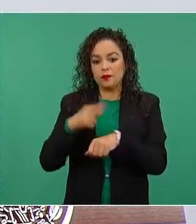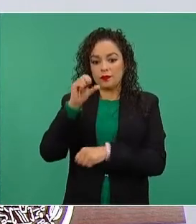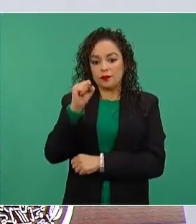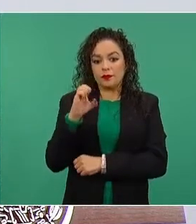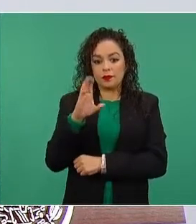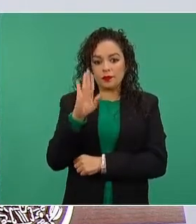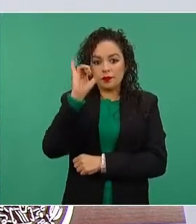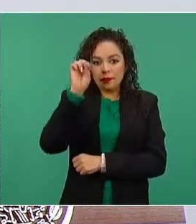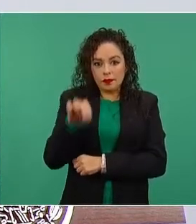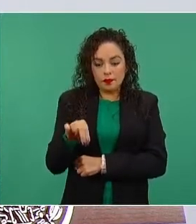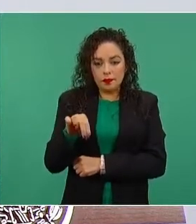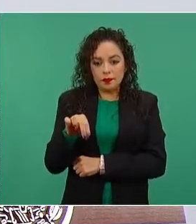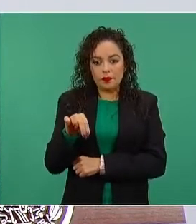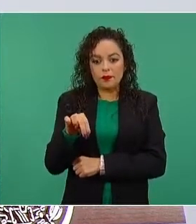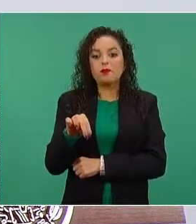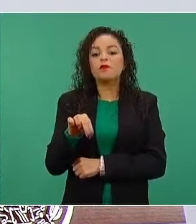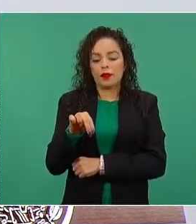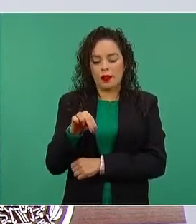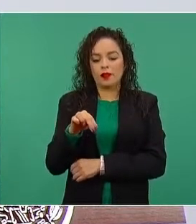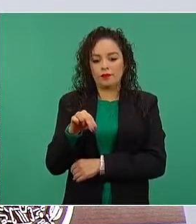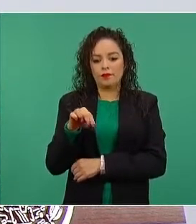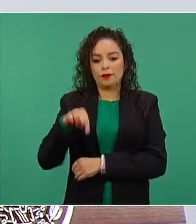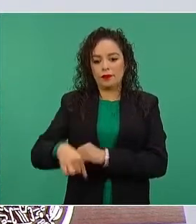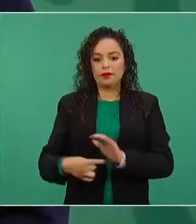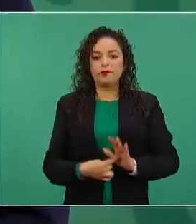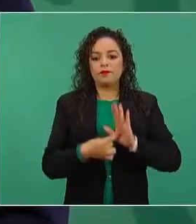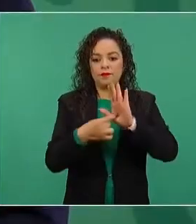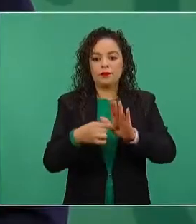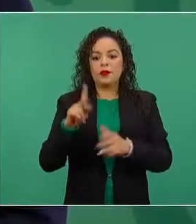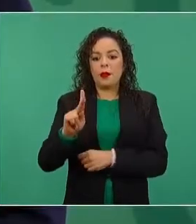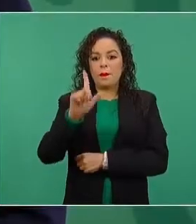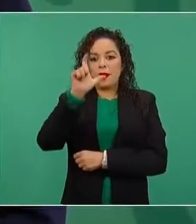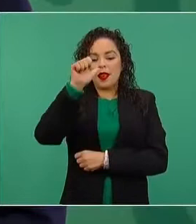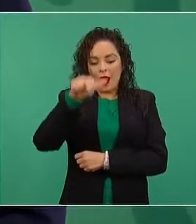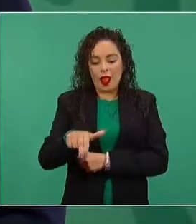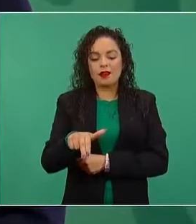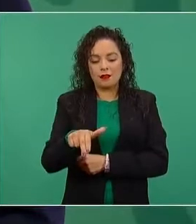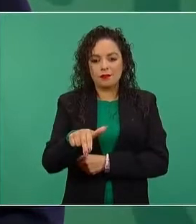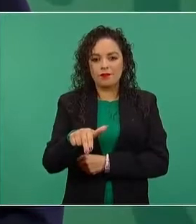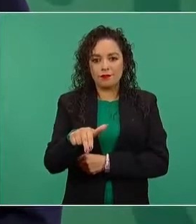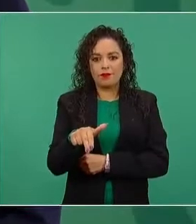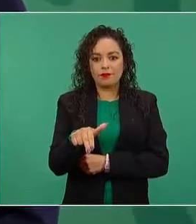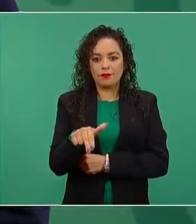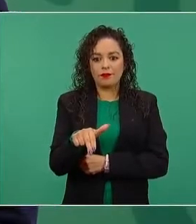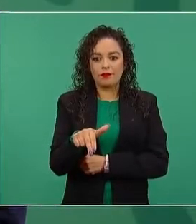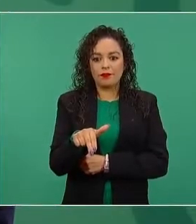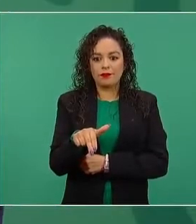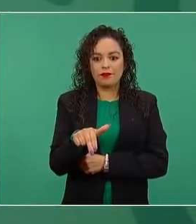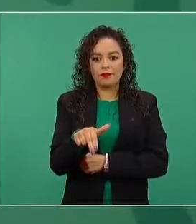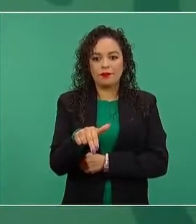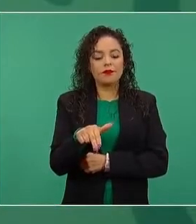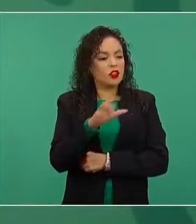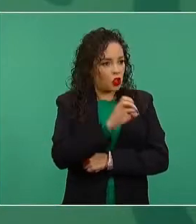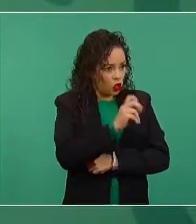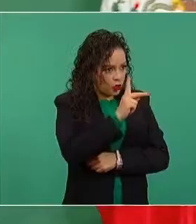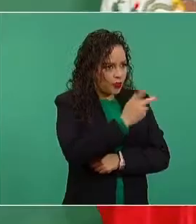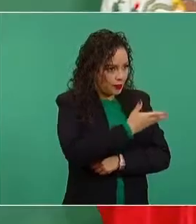nos presente un plan. Correcto, presidente. Para que se dé a conocer